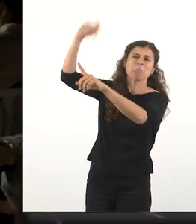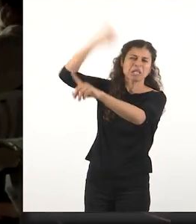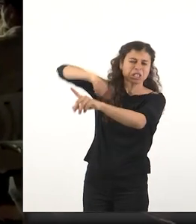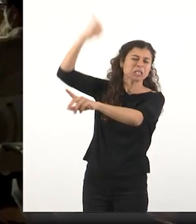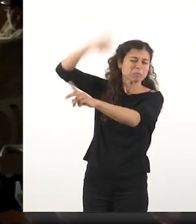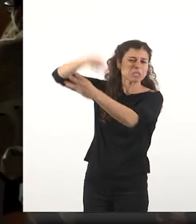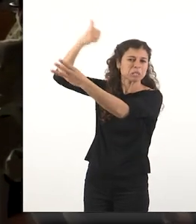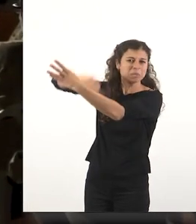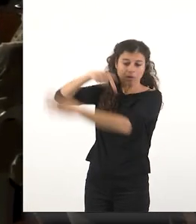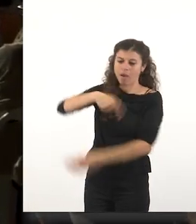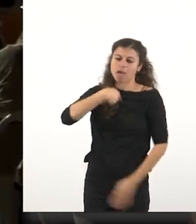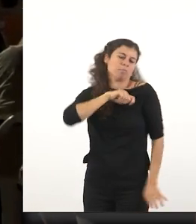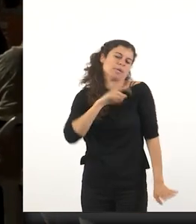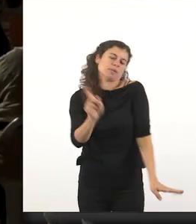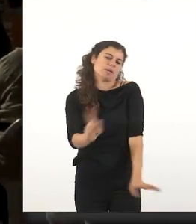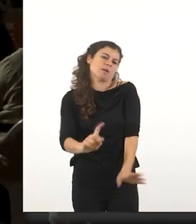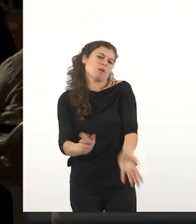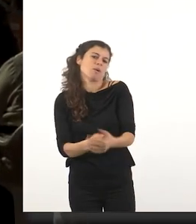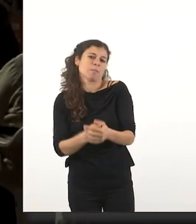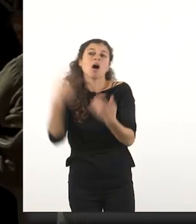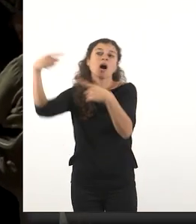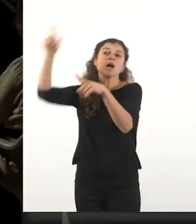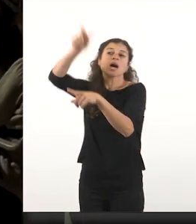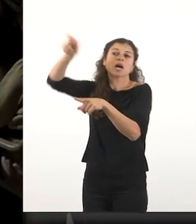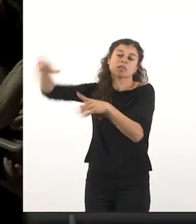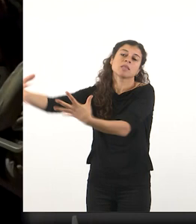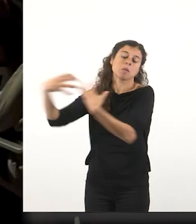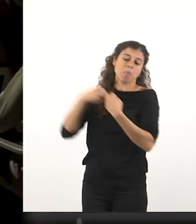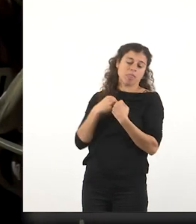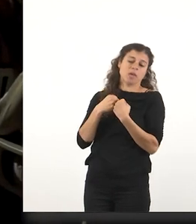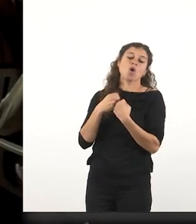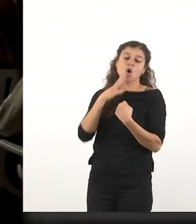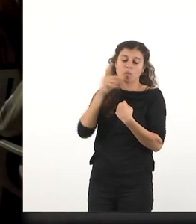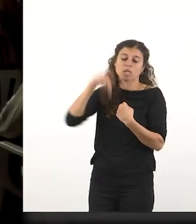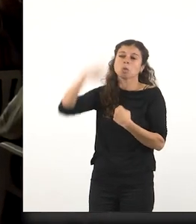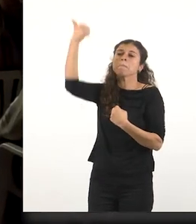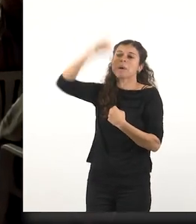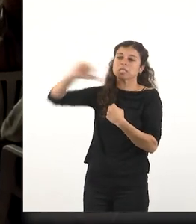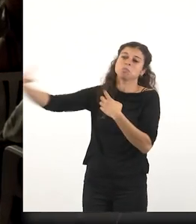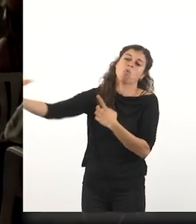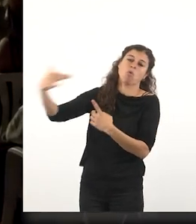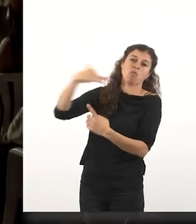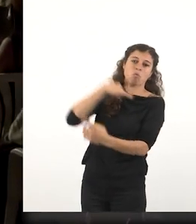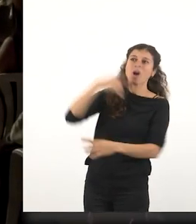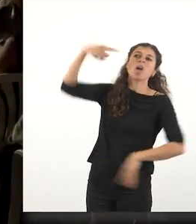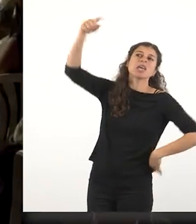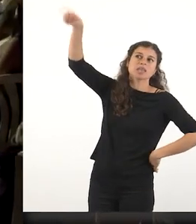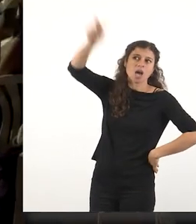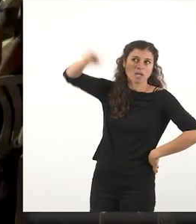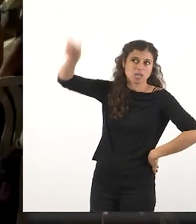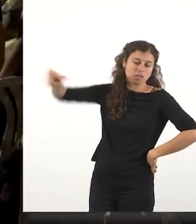Es que esto antes en España no pasaba, hija. Pero como esta gente no ha invadido, es como que el machismo me ha retrocedido por culpa de la invasión de esta